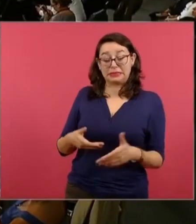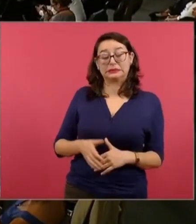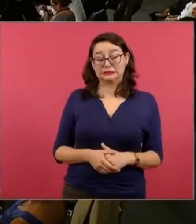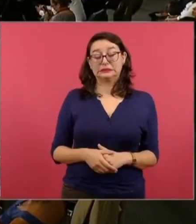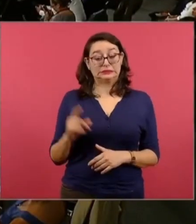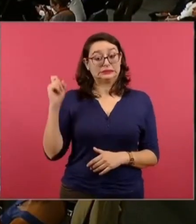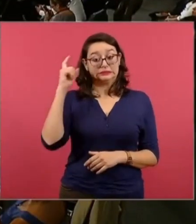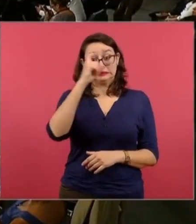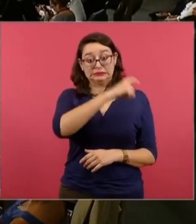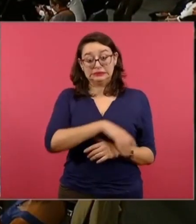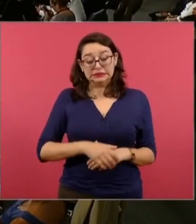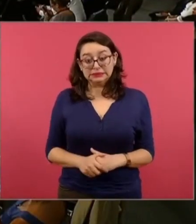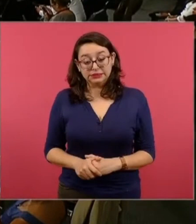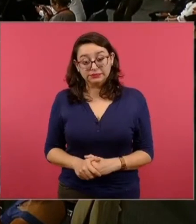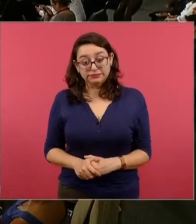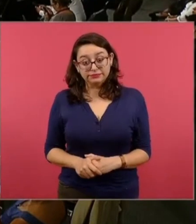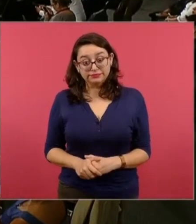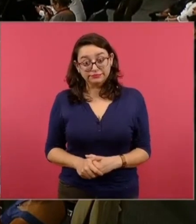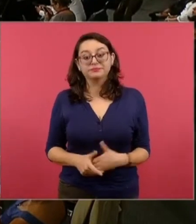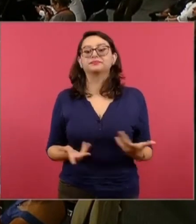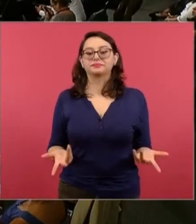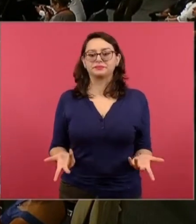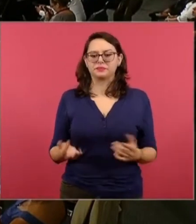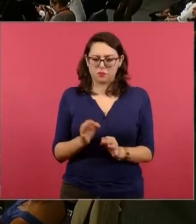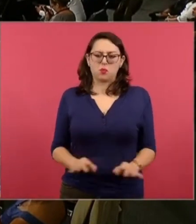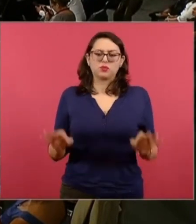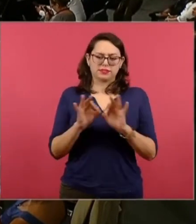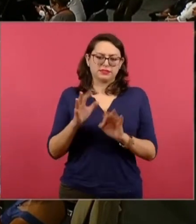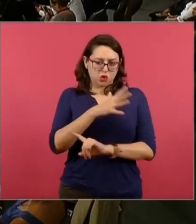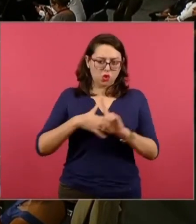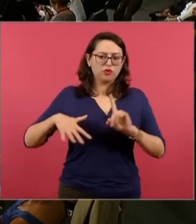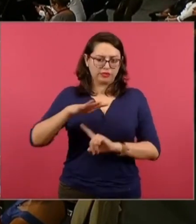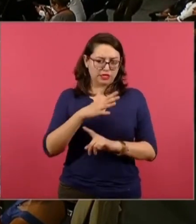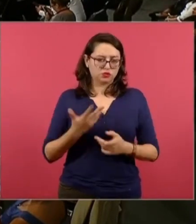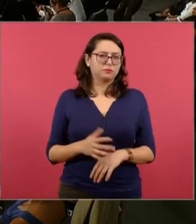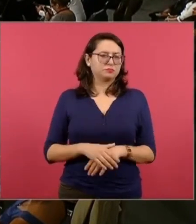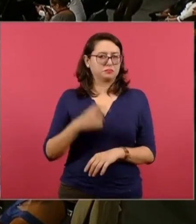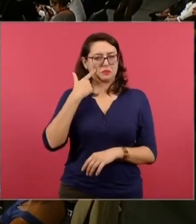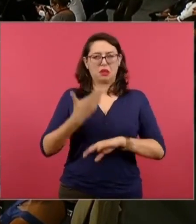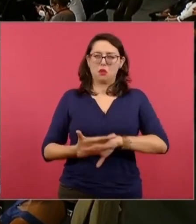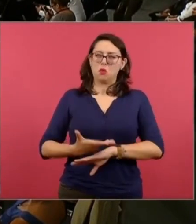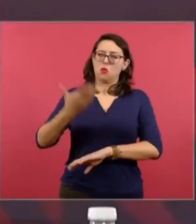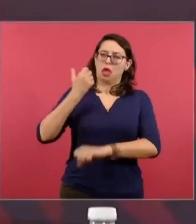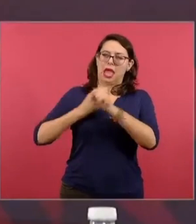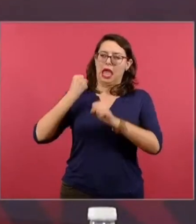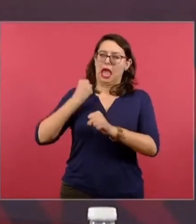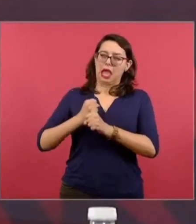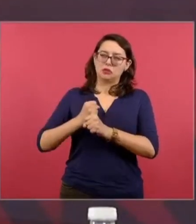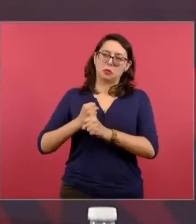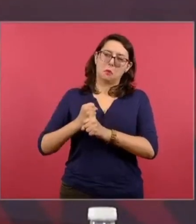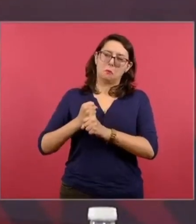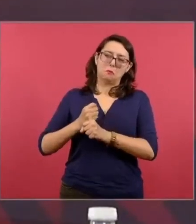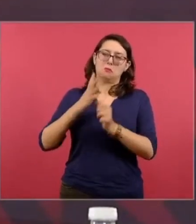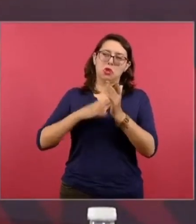importante hablar de ese contexto. En aquellos años, en los años 58, 59, 60,